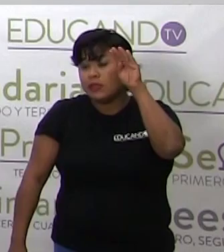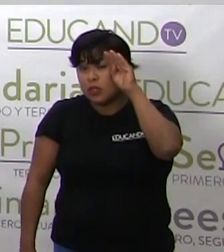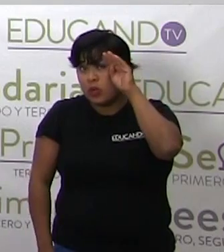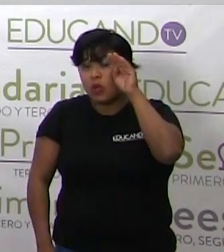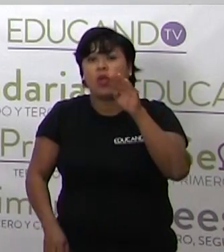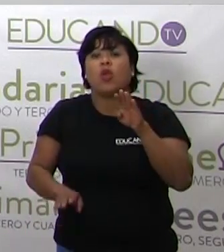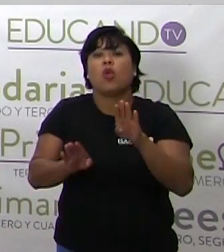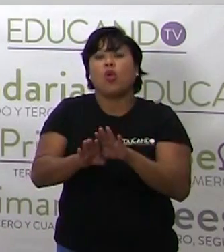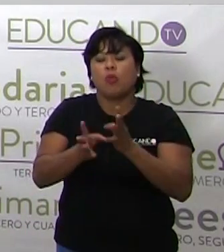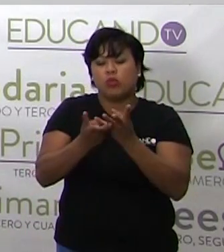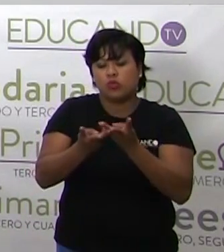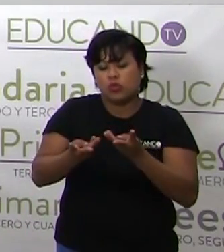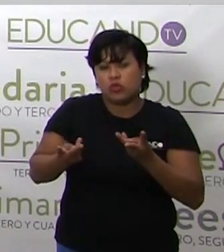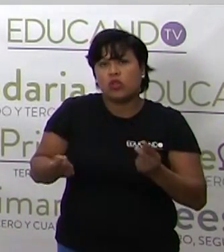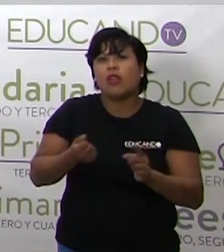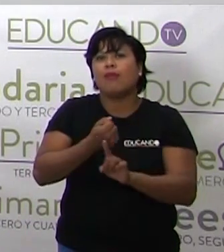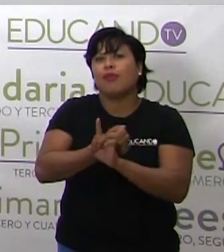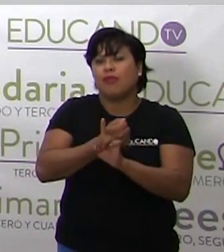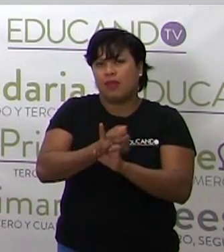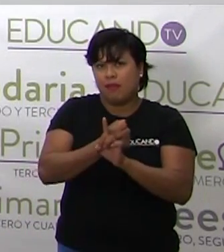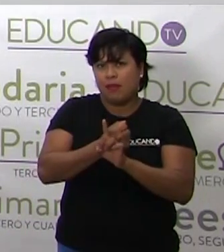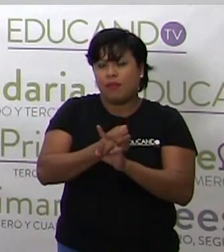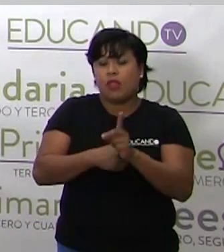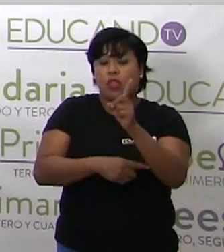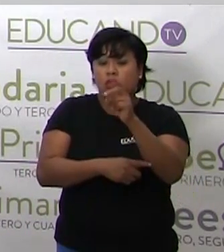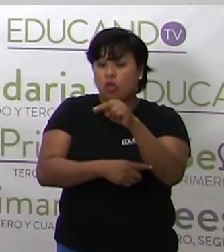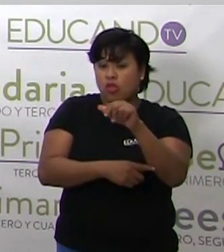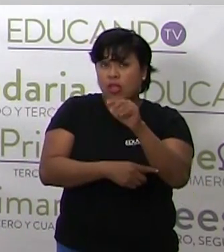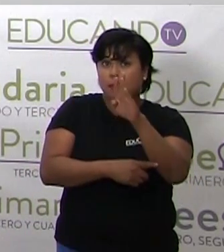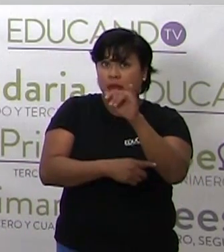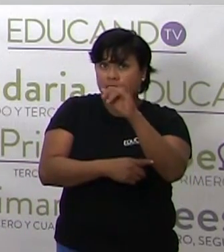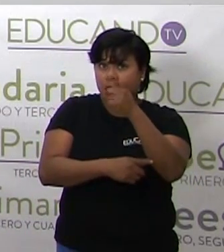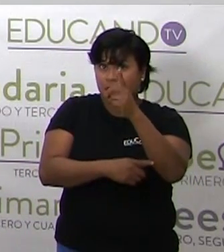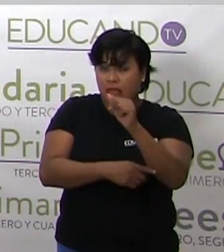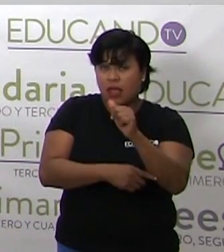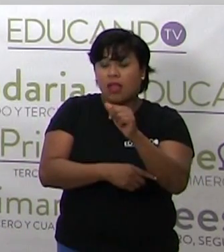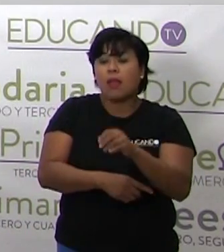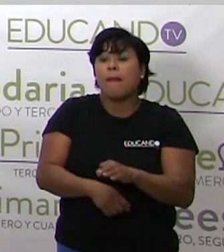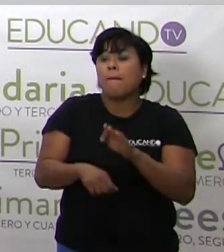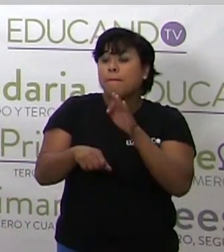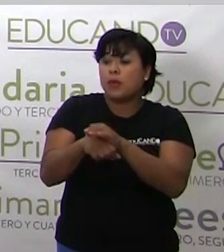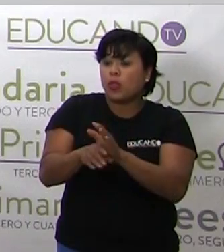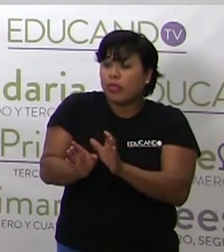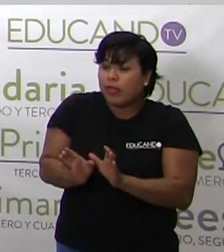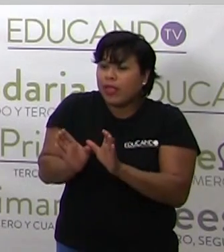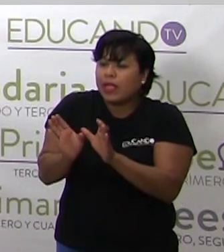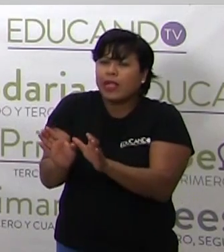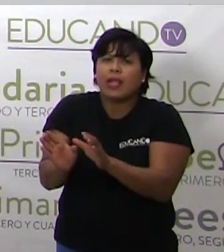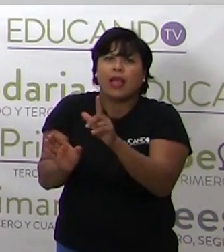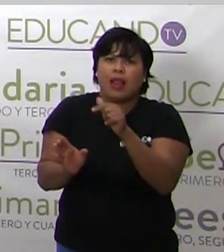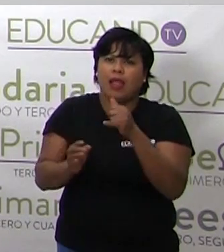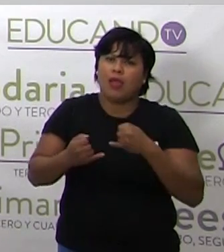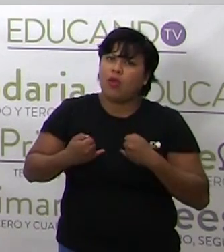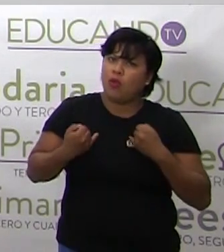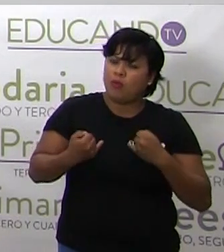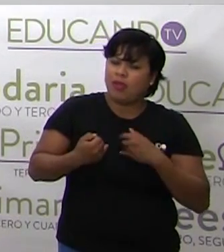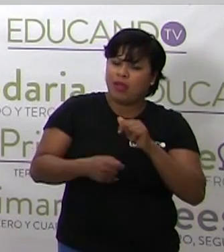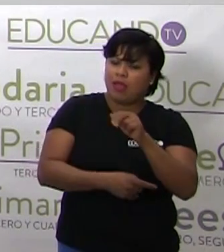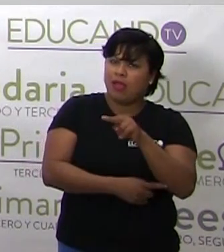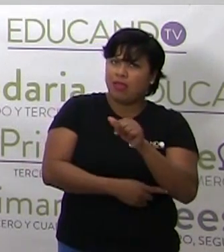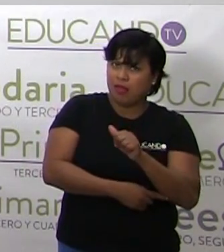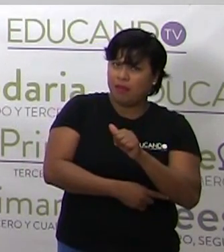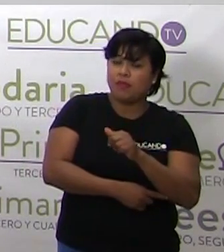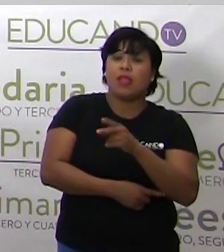en solucionar el problema. Doña Brígida protegía a la joven Ana.